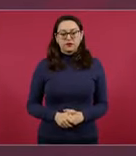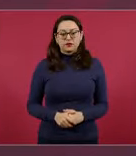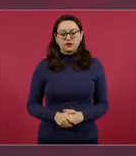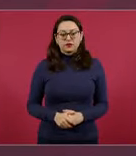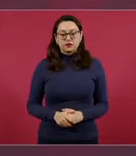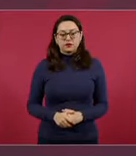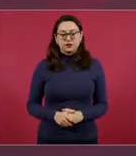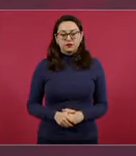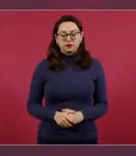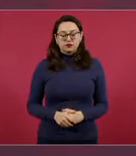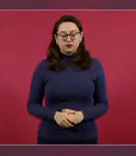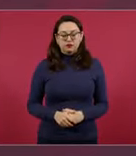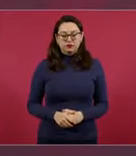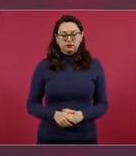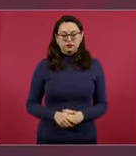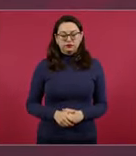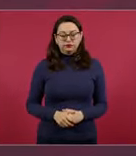la represión